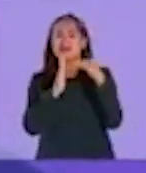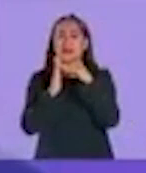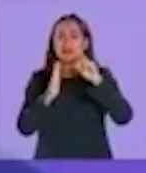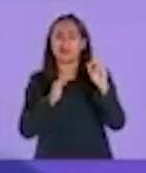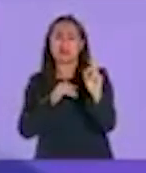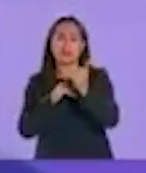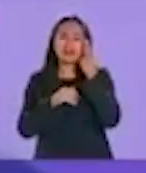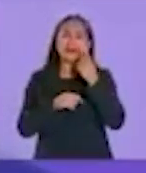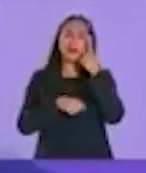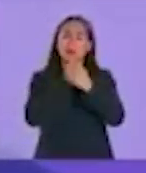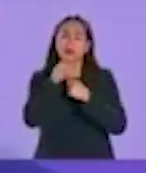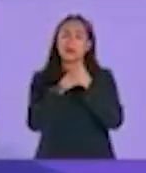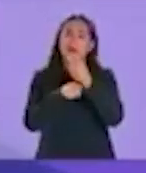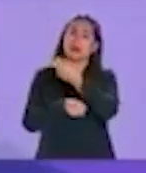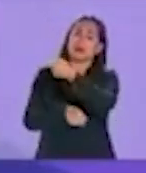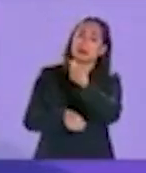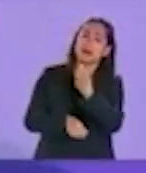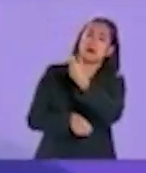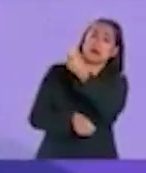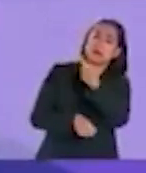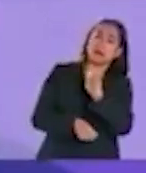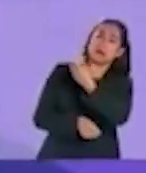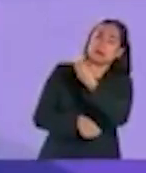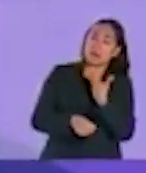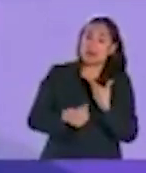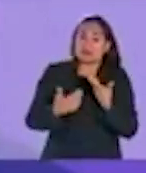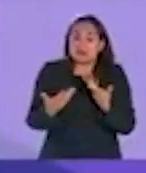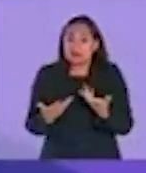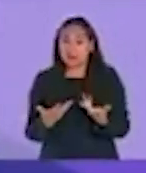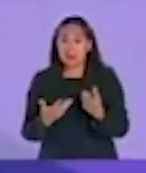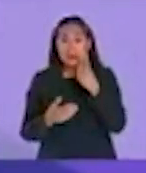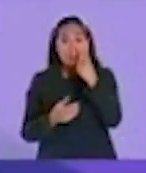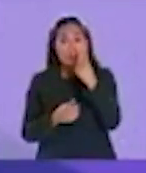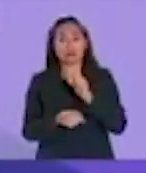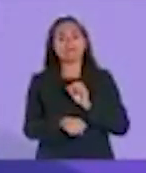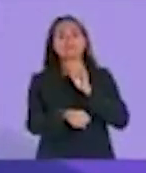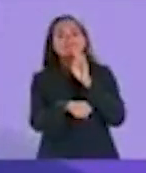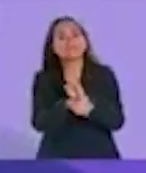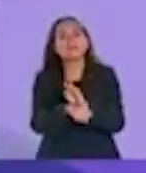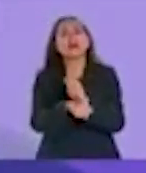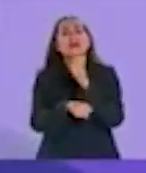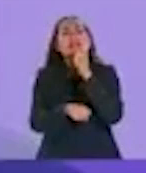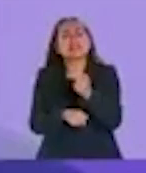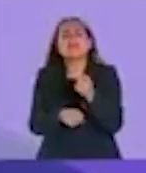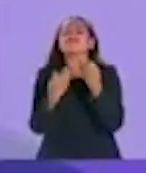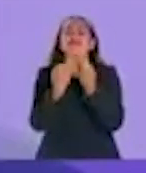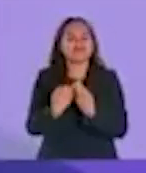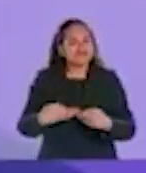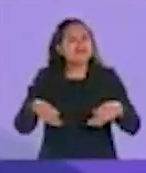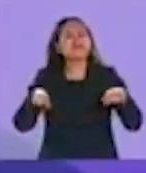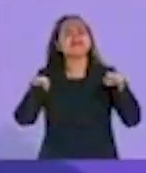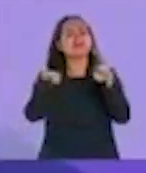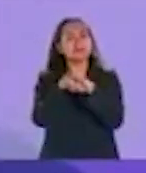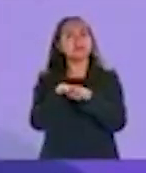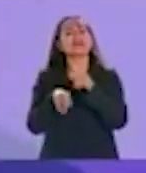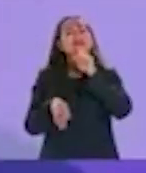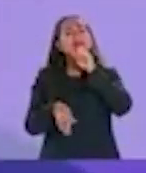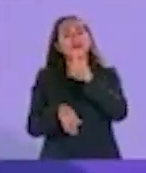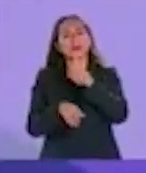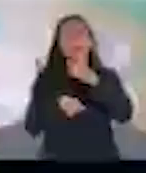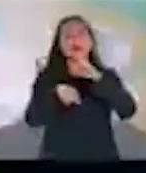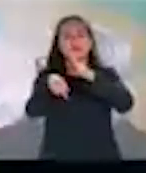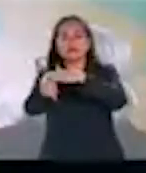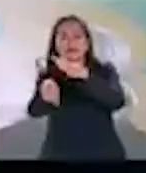yo creo que además de protegerlos tenemos que convocarlos a que